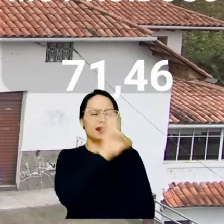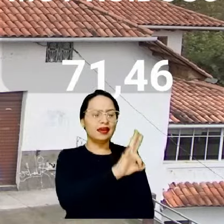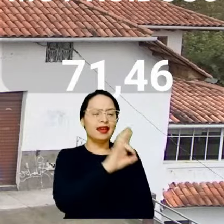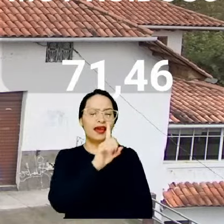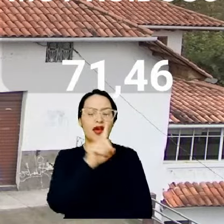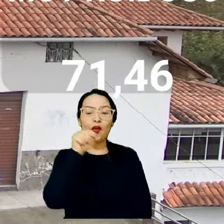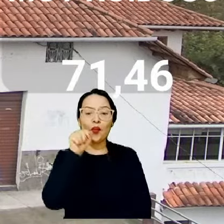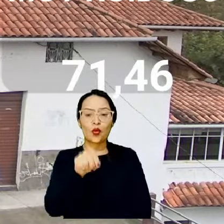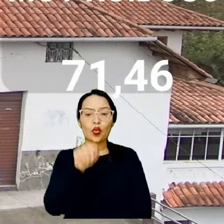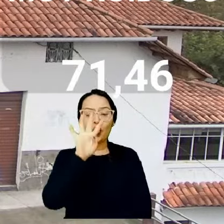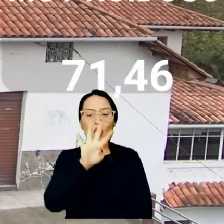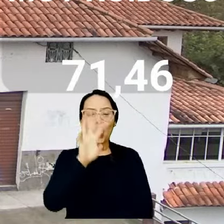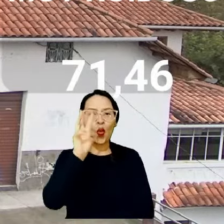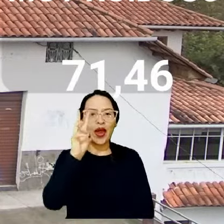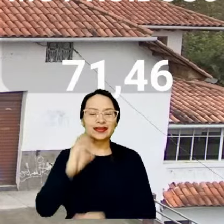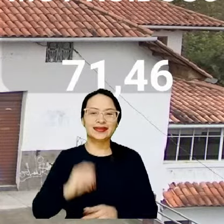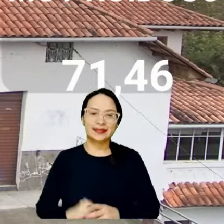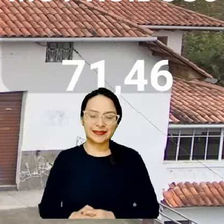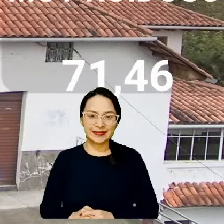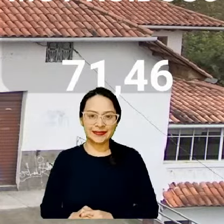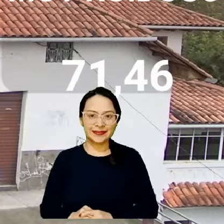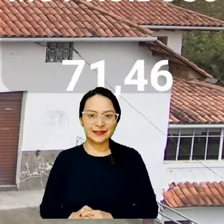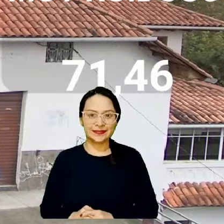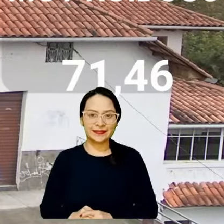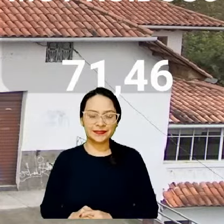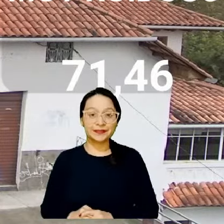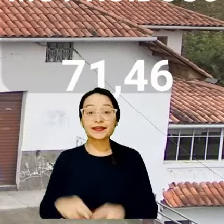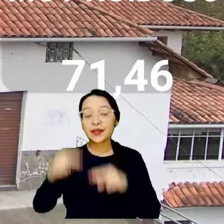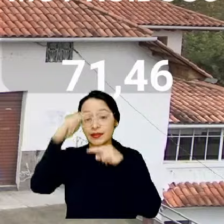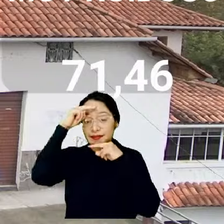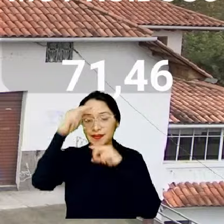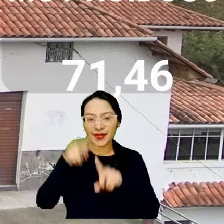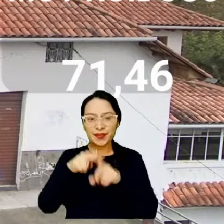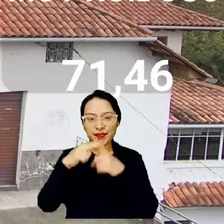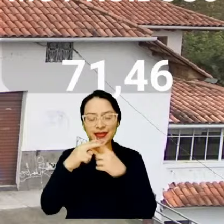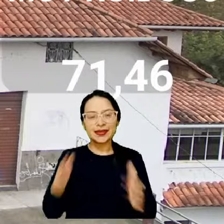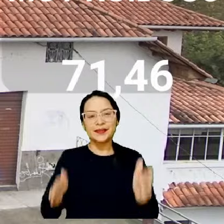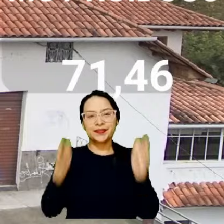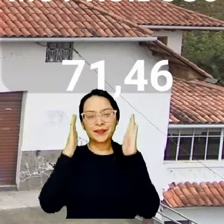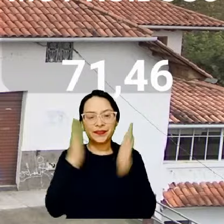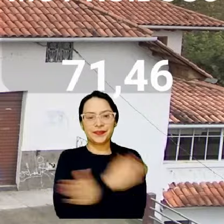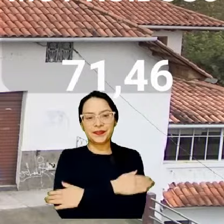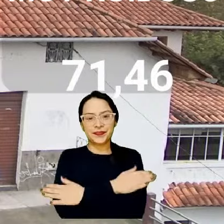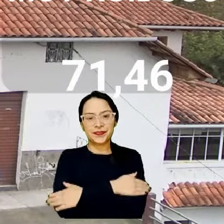con 71.46. Con este informe empezamos. Bienvenidos a Cuenca en Directo.